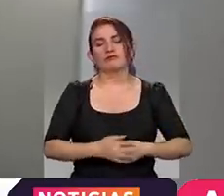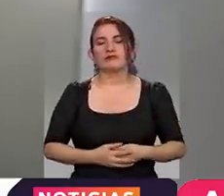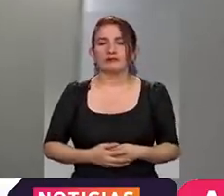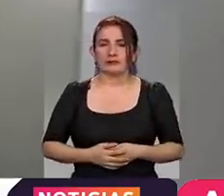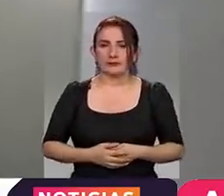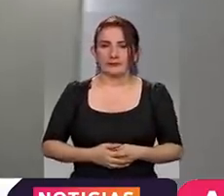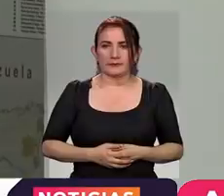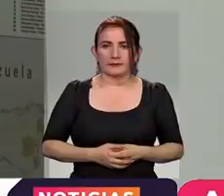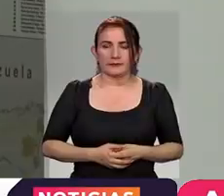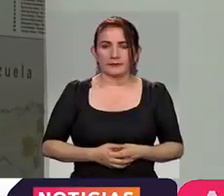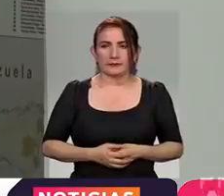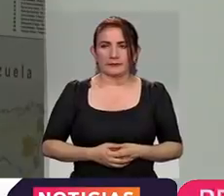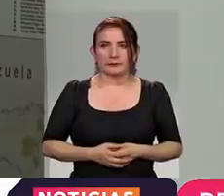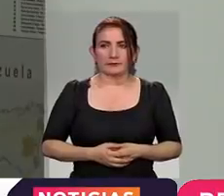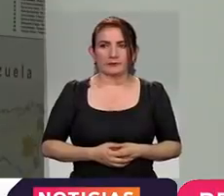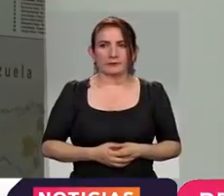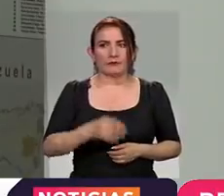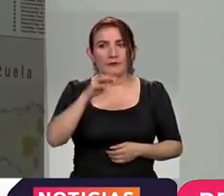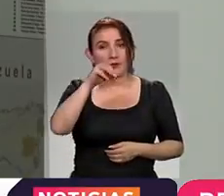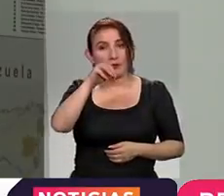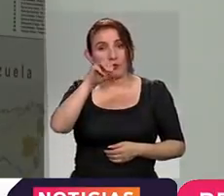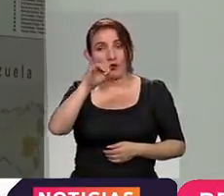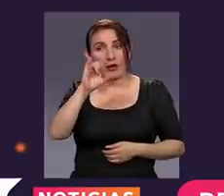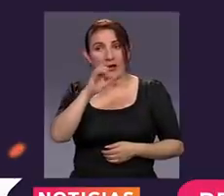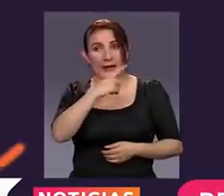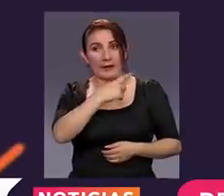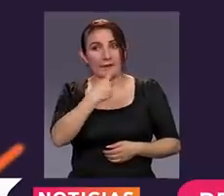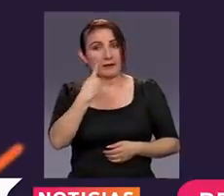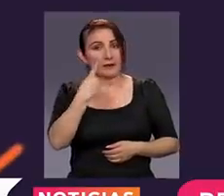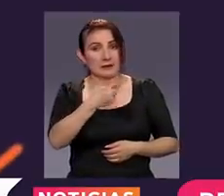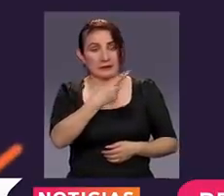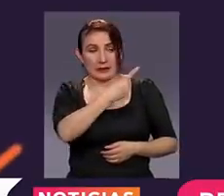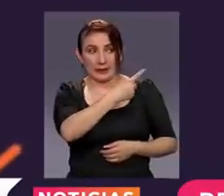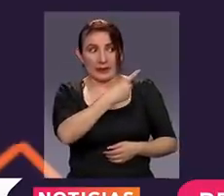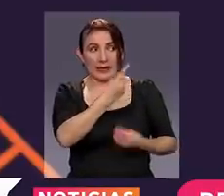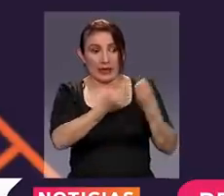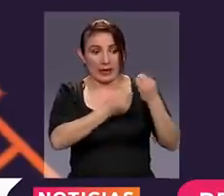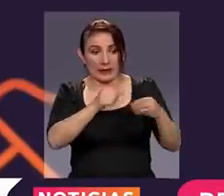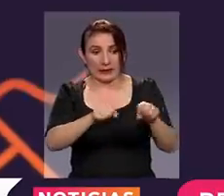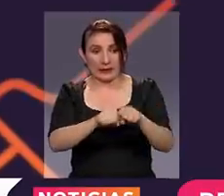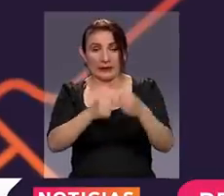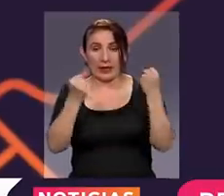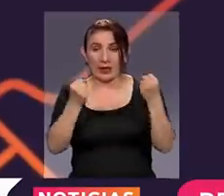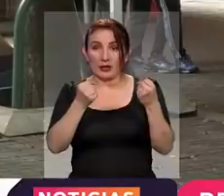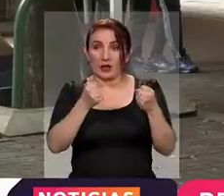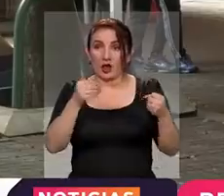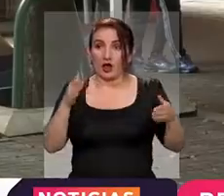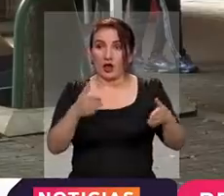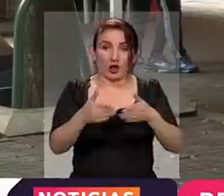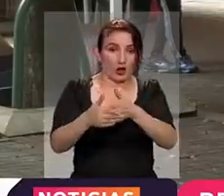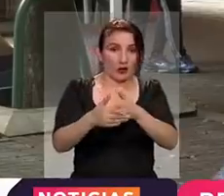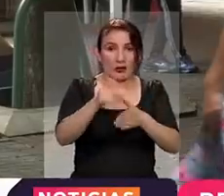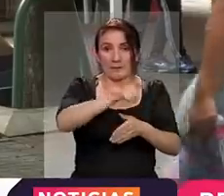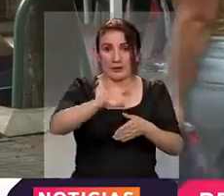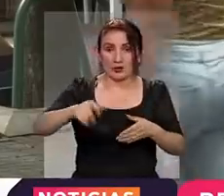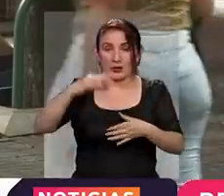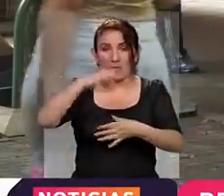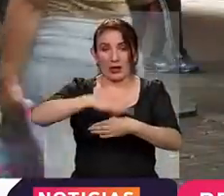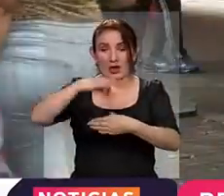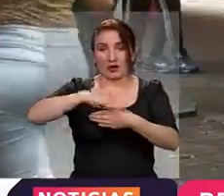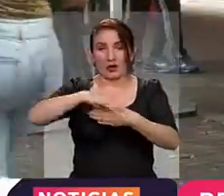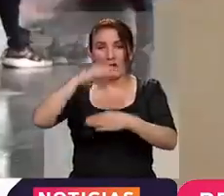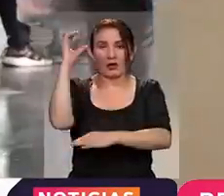asentados en los mismos. La MOE también advirtió que el daño por parte del señor Lefebvre Besudo a la legitimidad del sistema electoral en